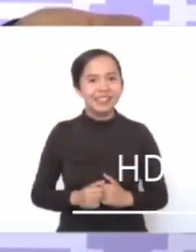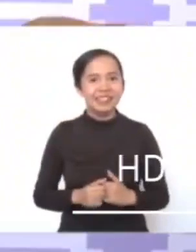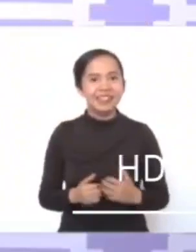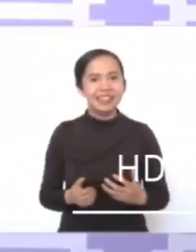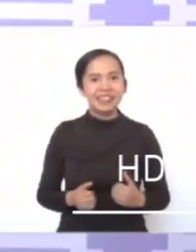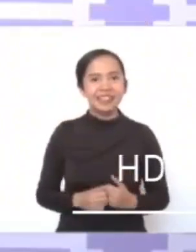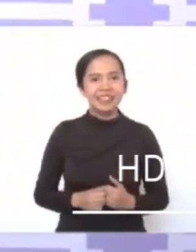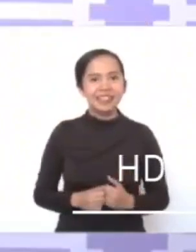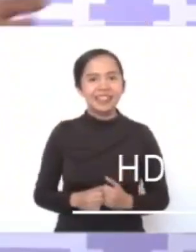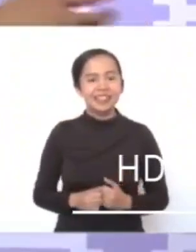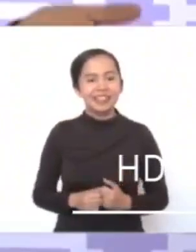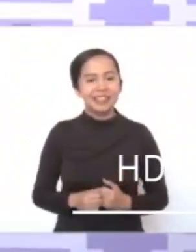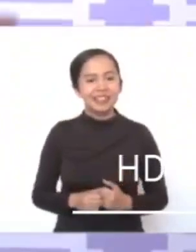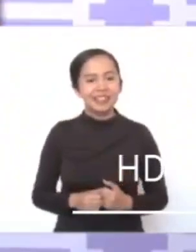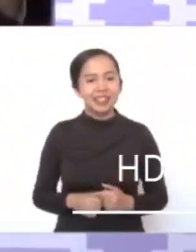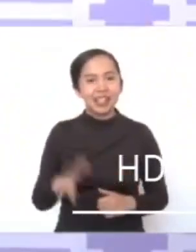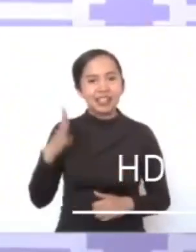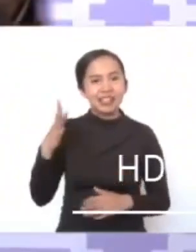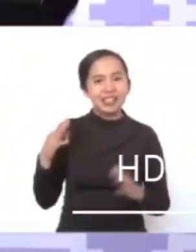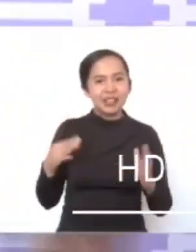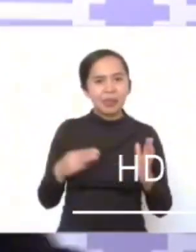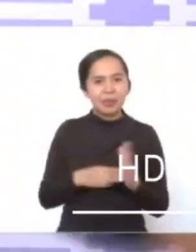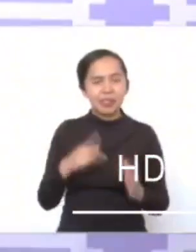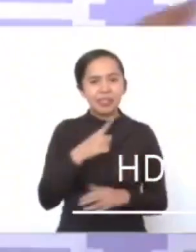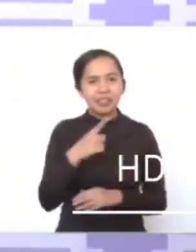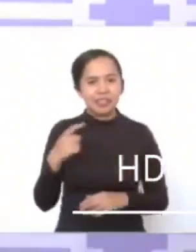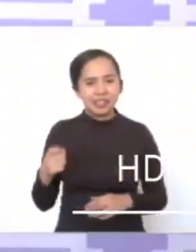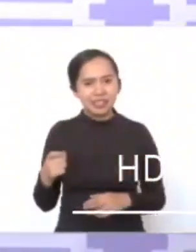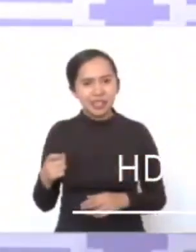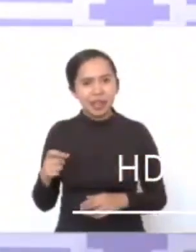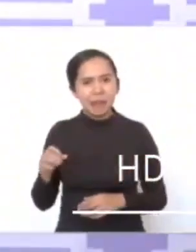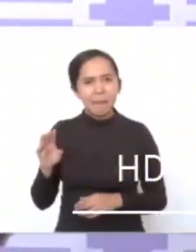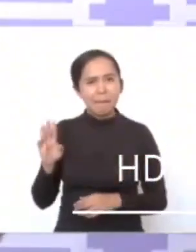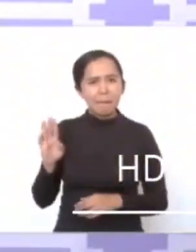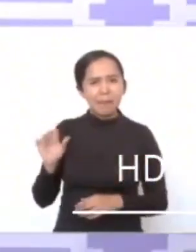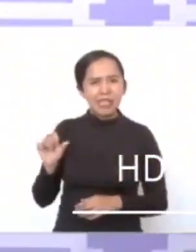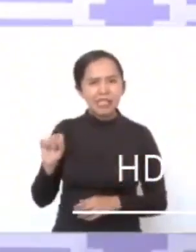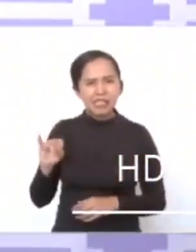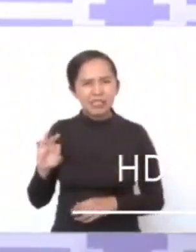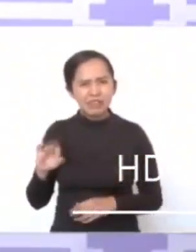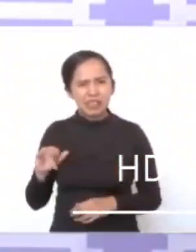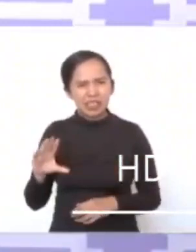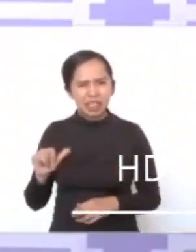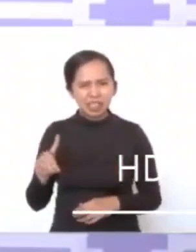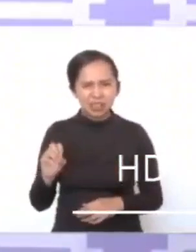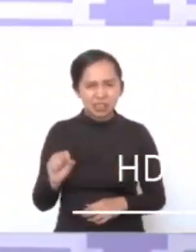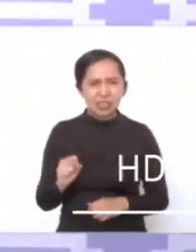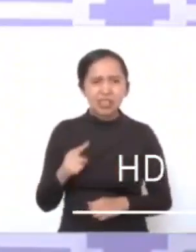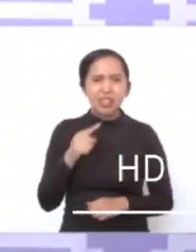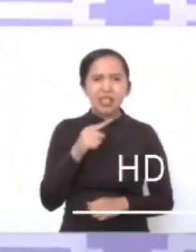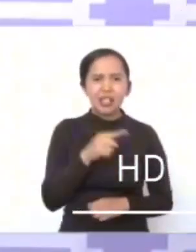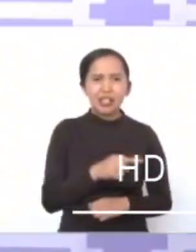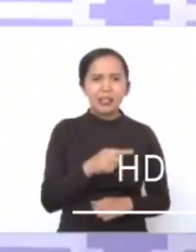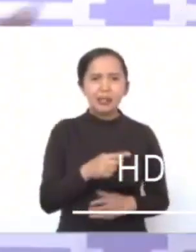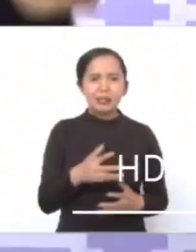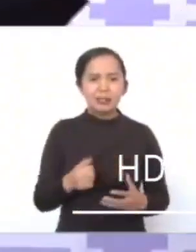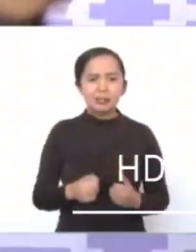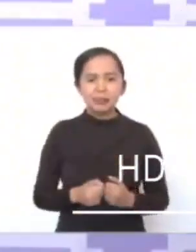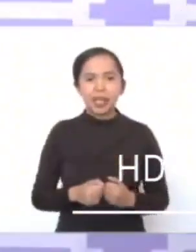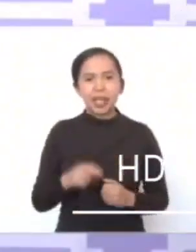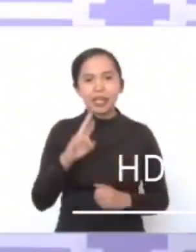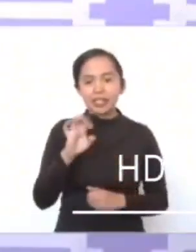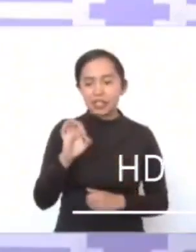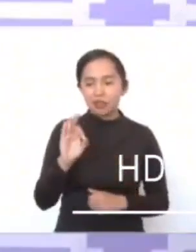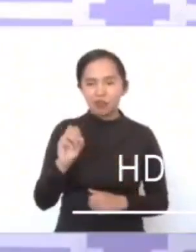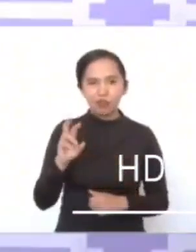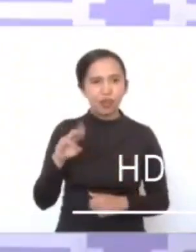quincena los 5.121 basificados. Realmente, como les decía, los que se dieron lentos fueron los del Reforma,